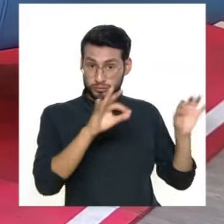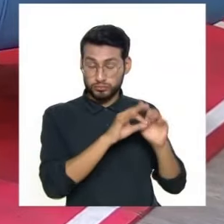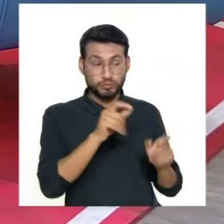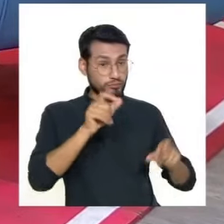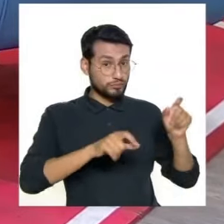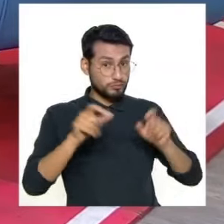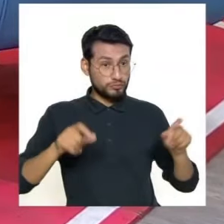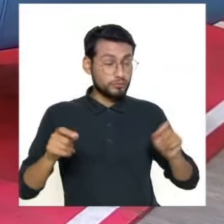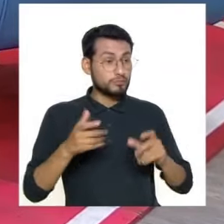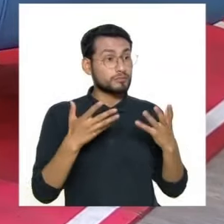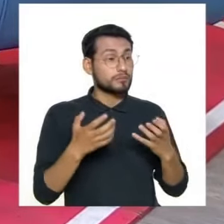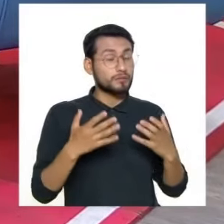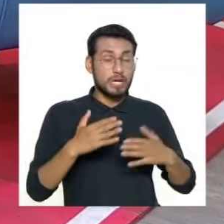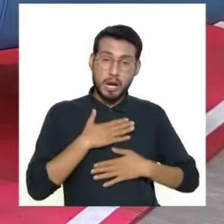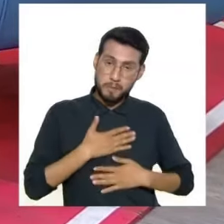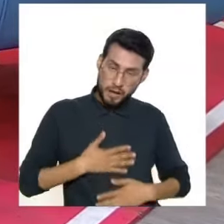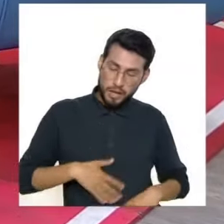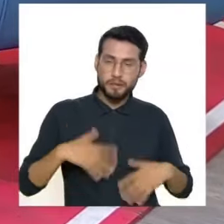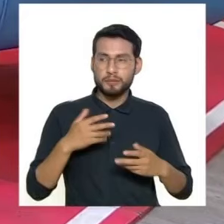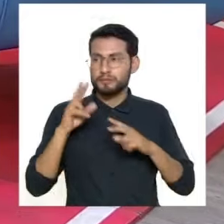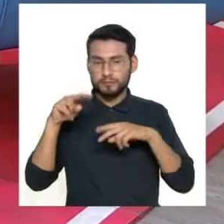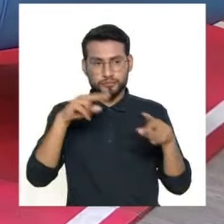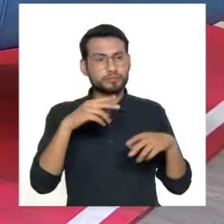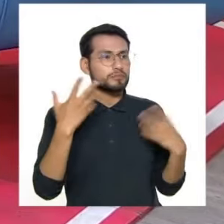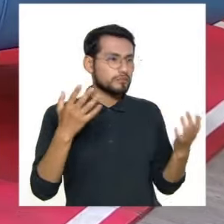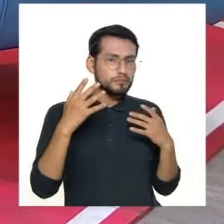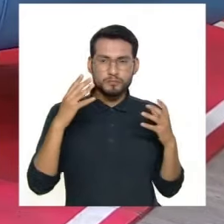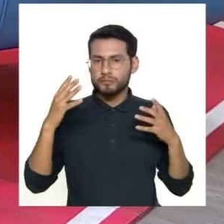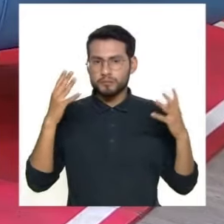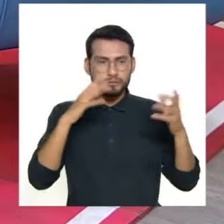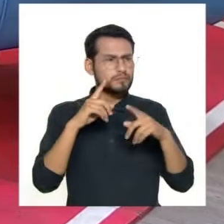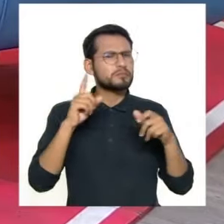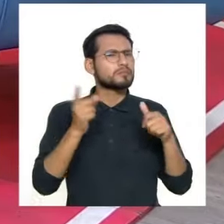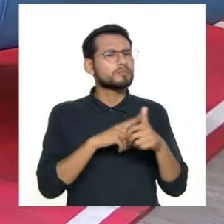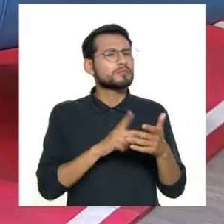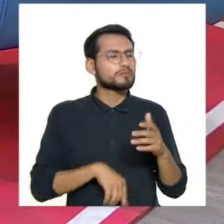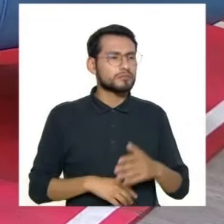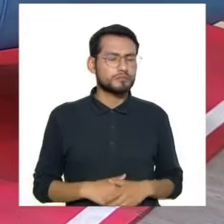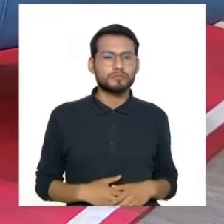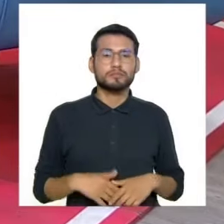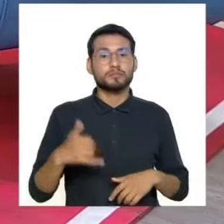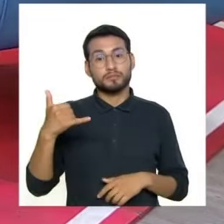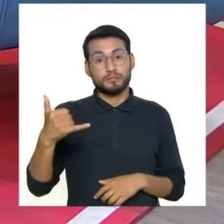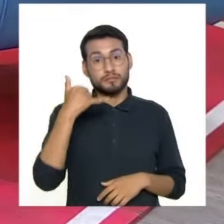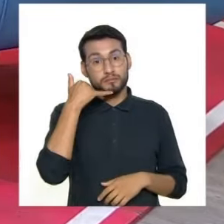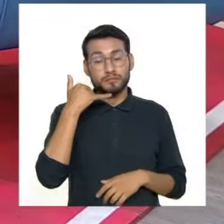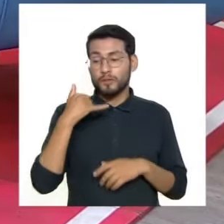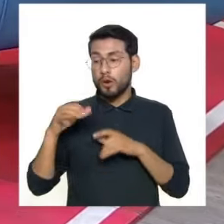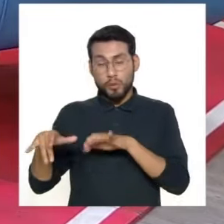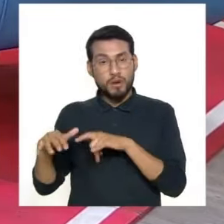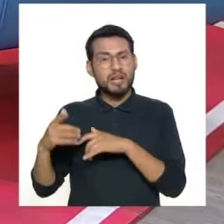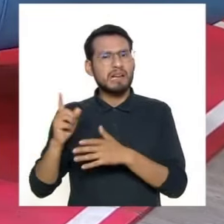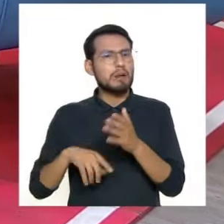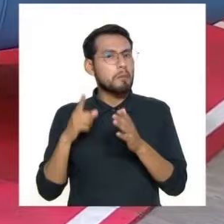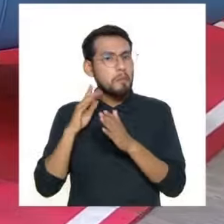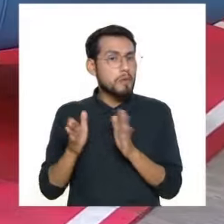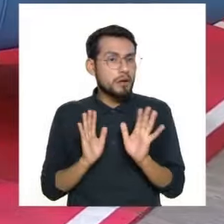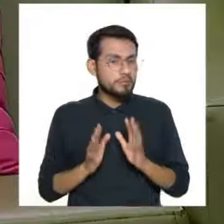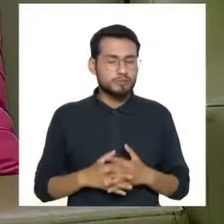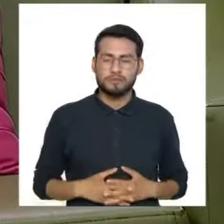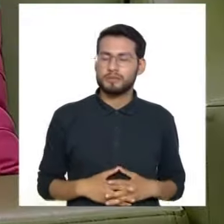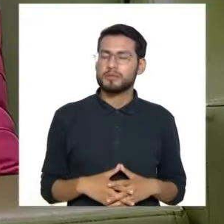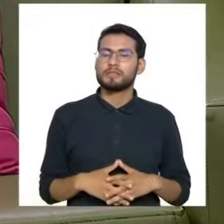gente quiere relajarse salir de la ciudad buscar cosas que hacer y lo primero que va a hacer es tomar el teléfono o ir a la computadora para ver qué planes hay